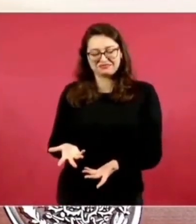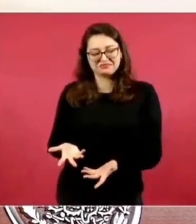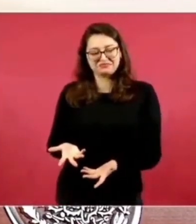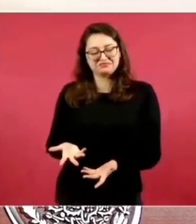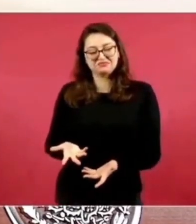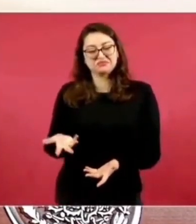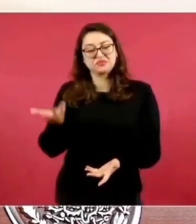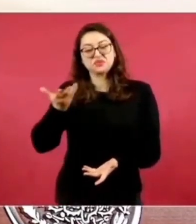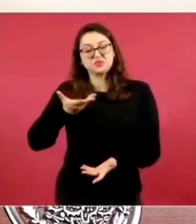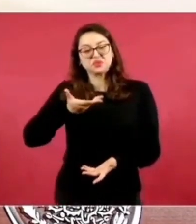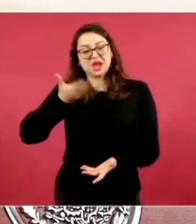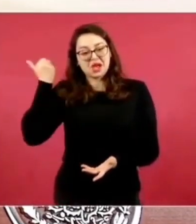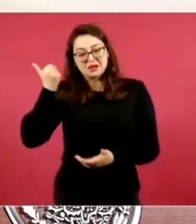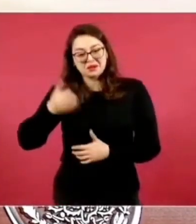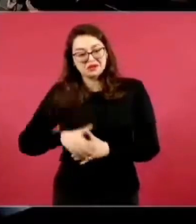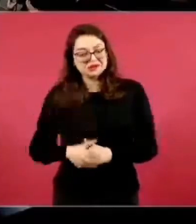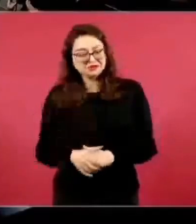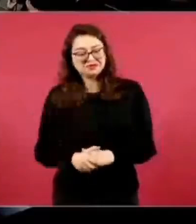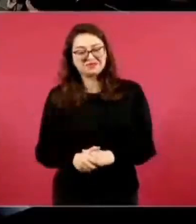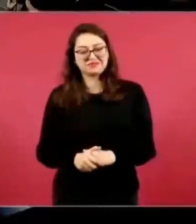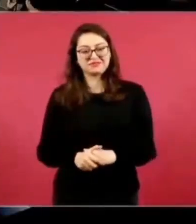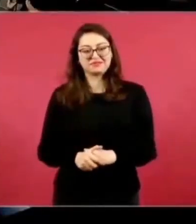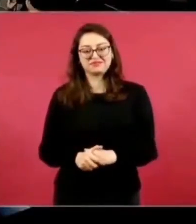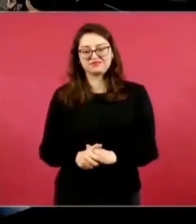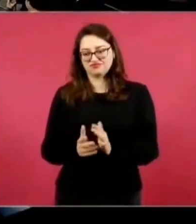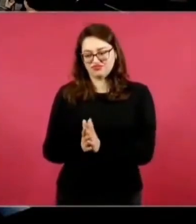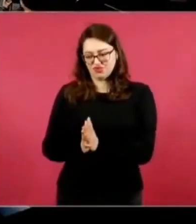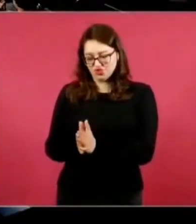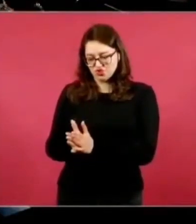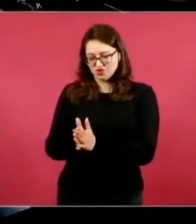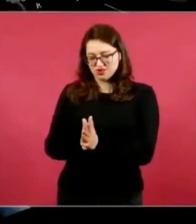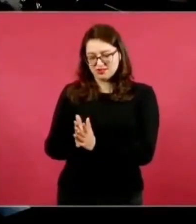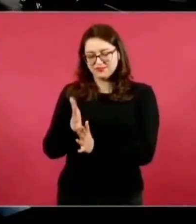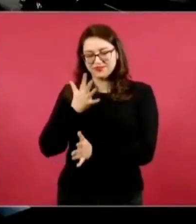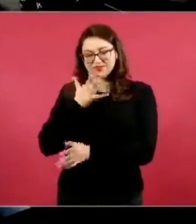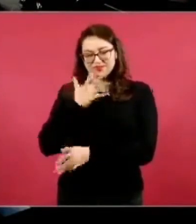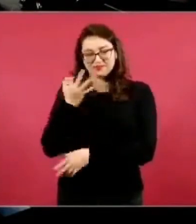la República del Chocolate.